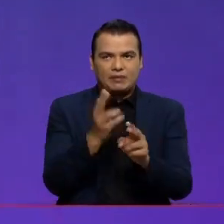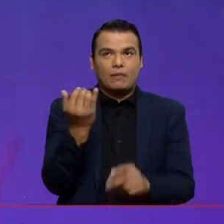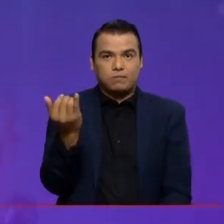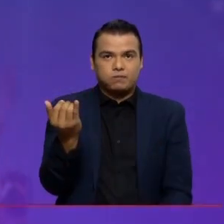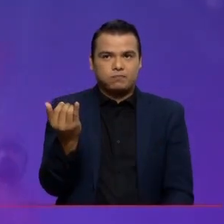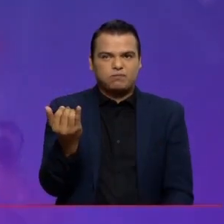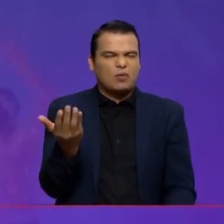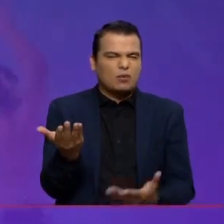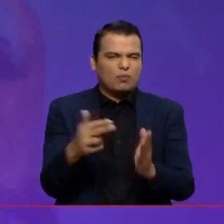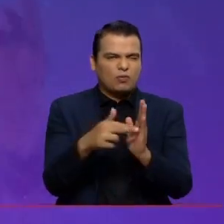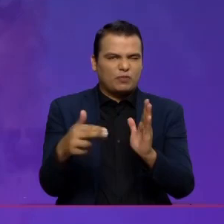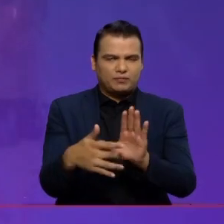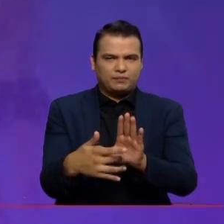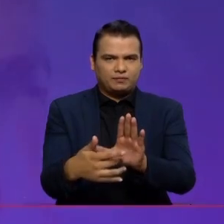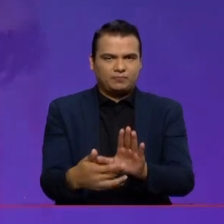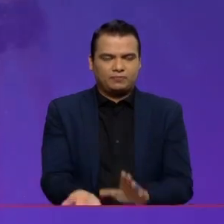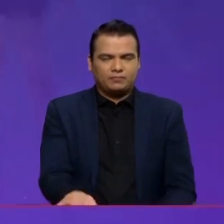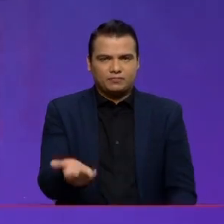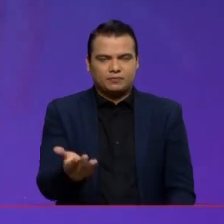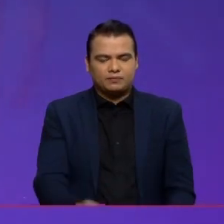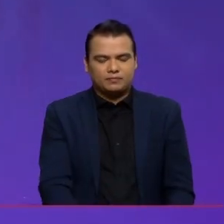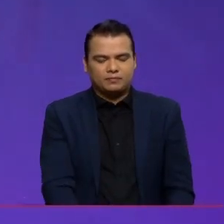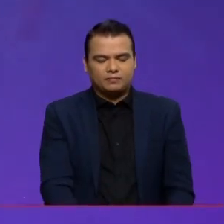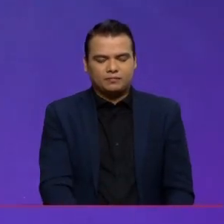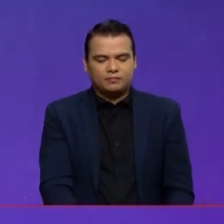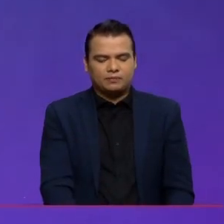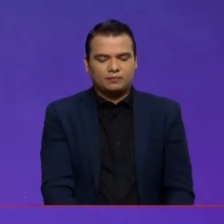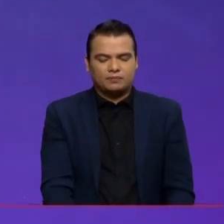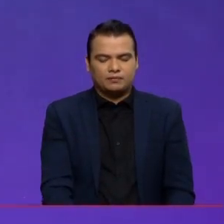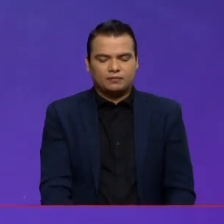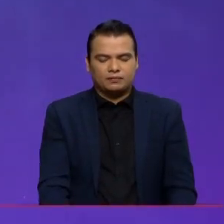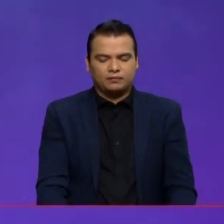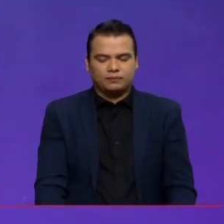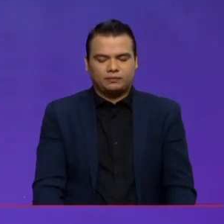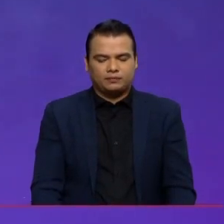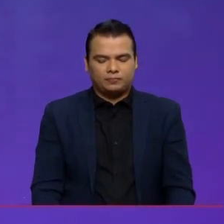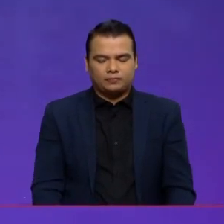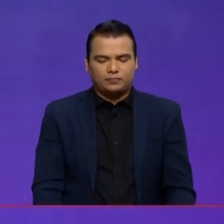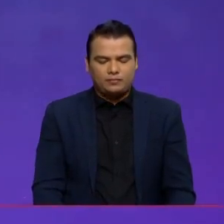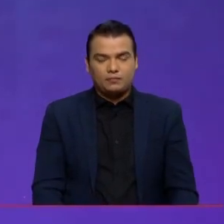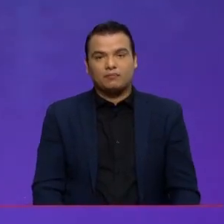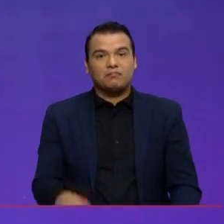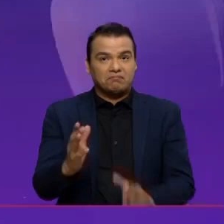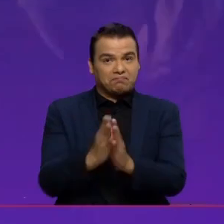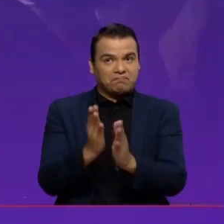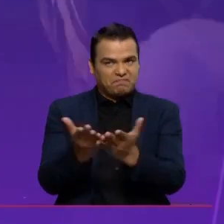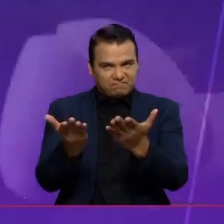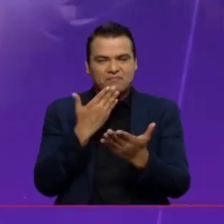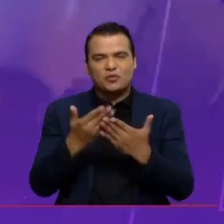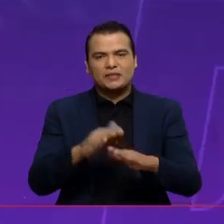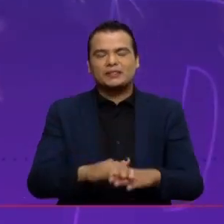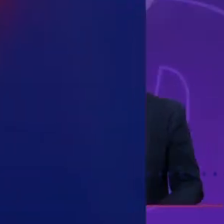al corazón del certamen, a las piscinas Hernando Botero Ovirne, con nuestra periodista Marcela Monsalve. Marce, buena tarde, ¿qué